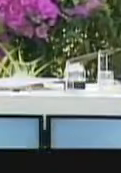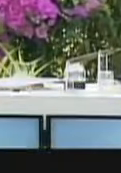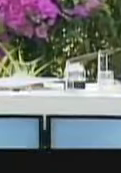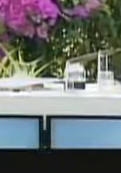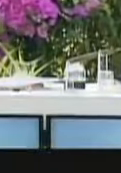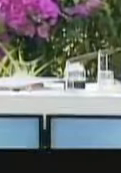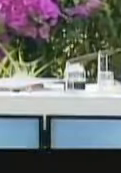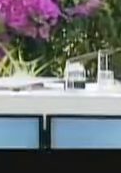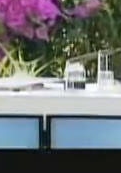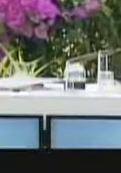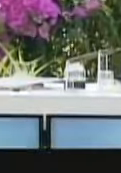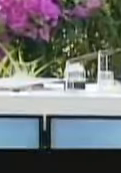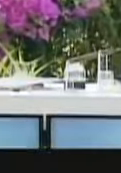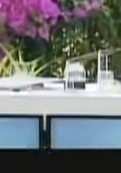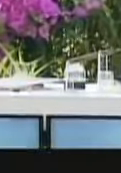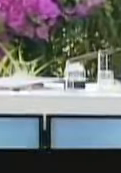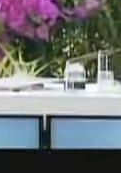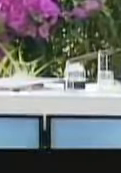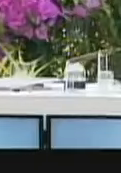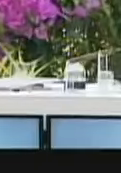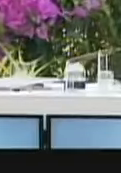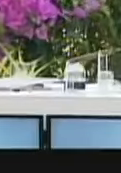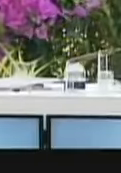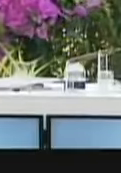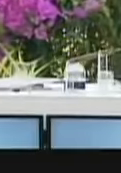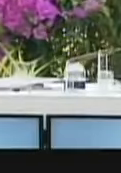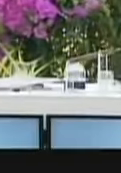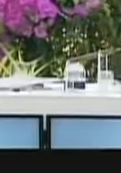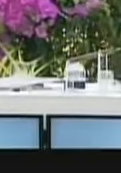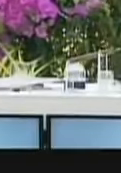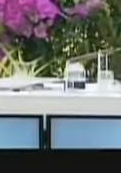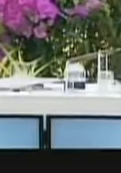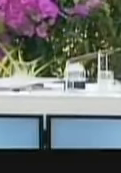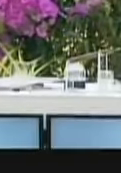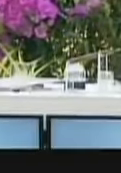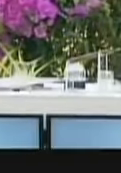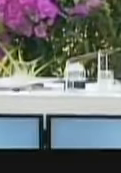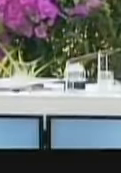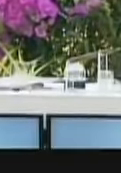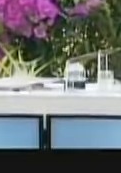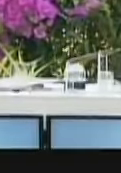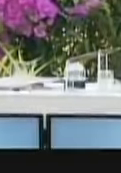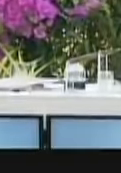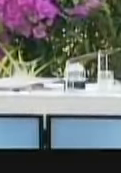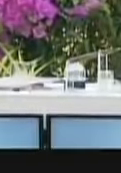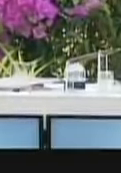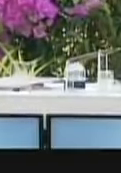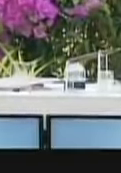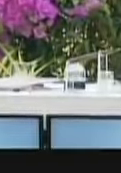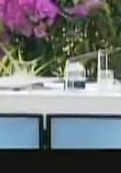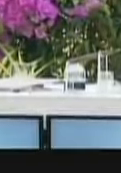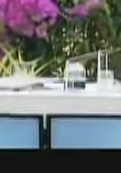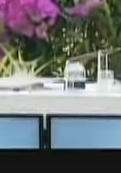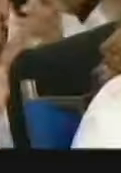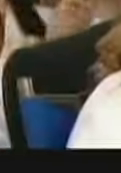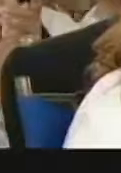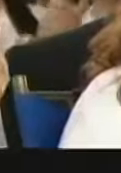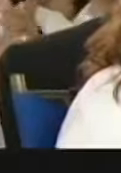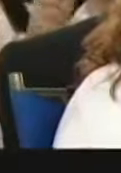mundo, Made in Venezolana. Redes sociales de Venezuela, se los pongo como una meta